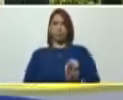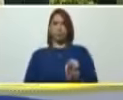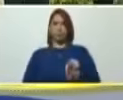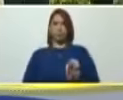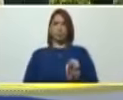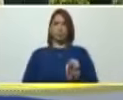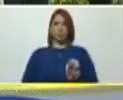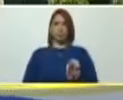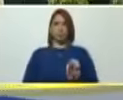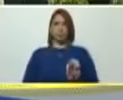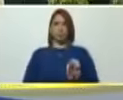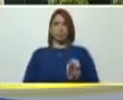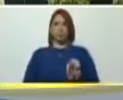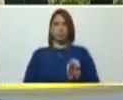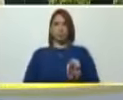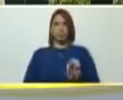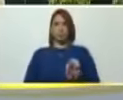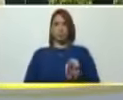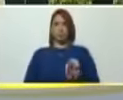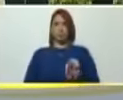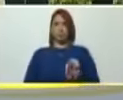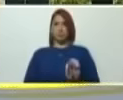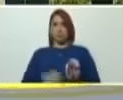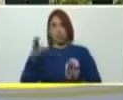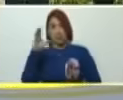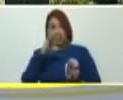caso de la Gran Caracas,